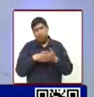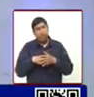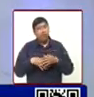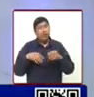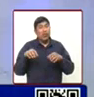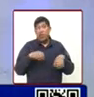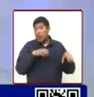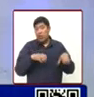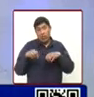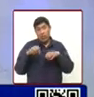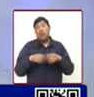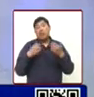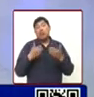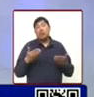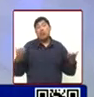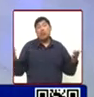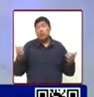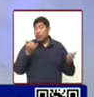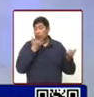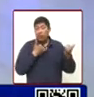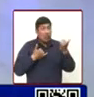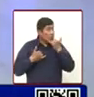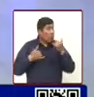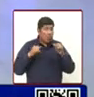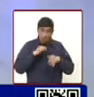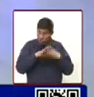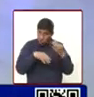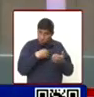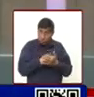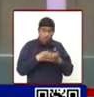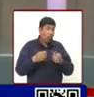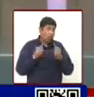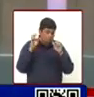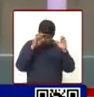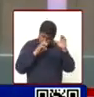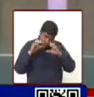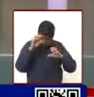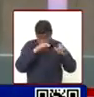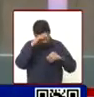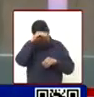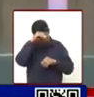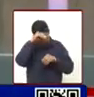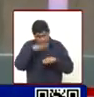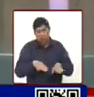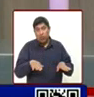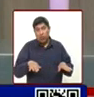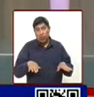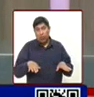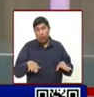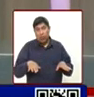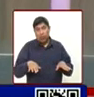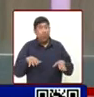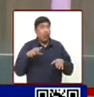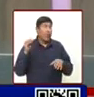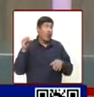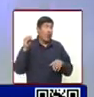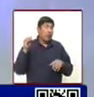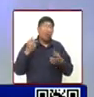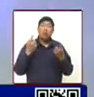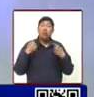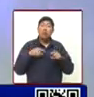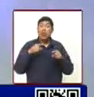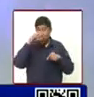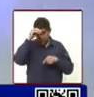ratito sus cosas para que podamos ir todos en busca del niño, porque hay tantos traficantes, tratantes